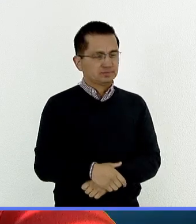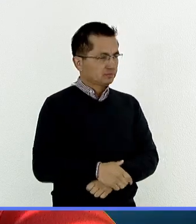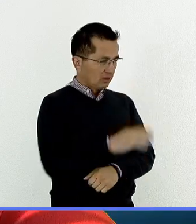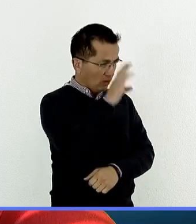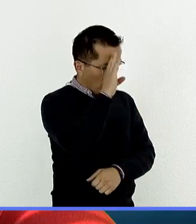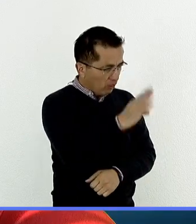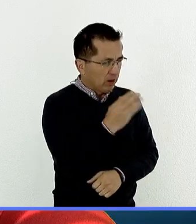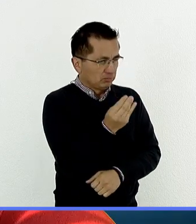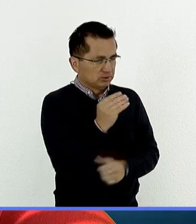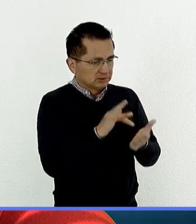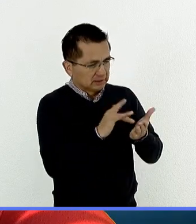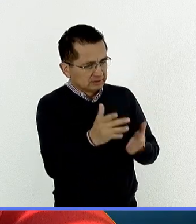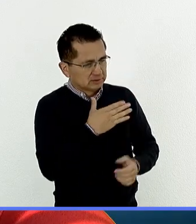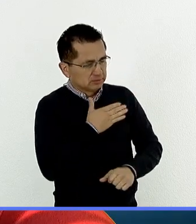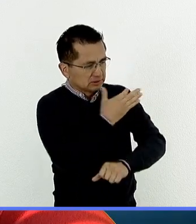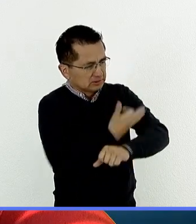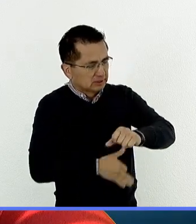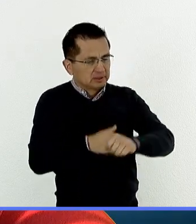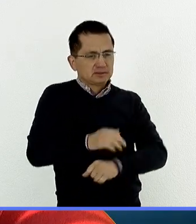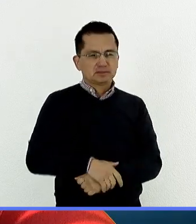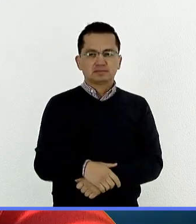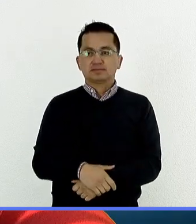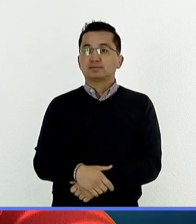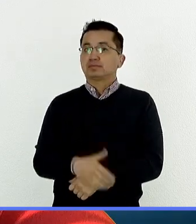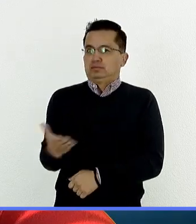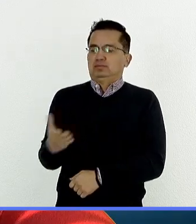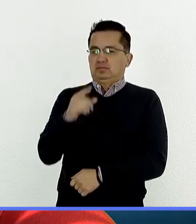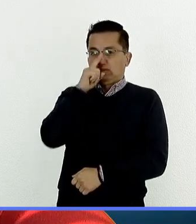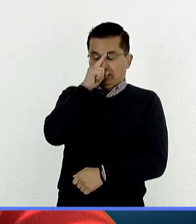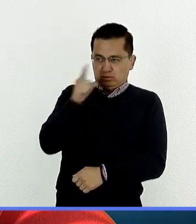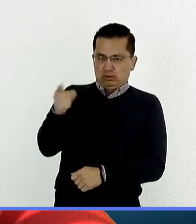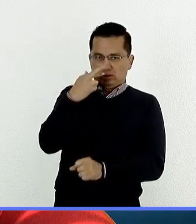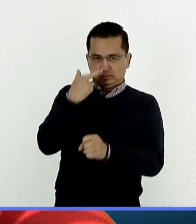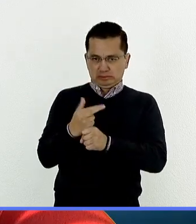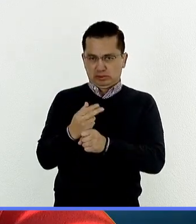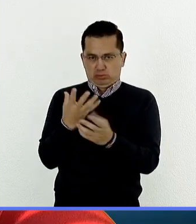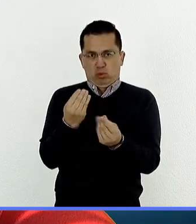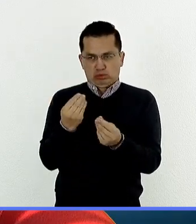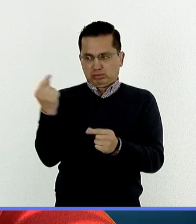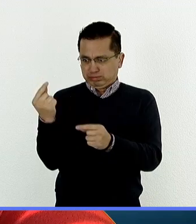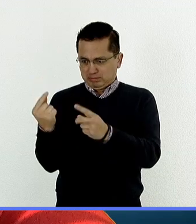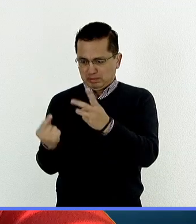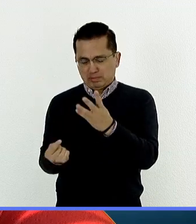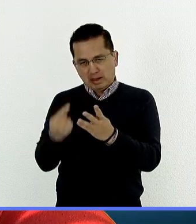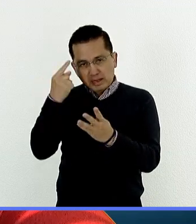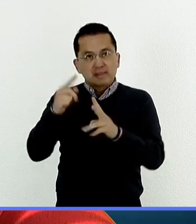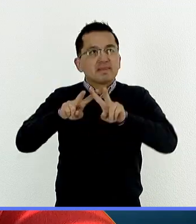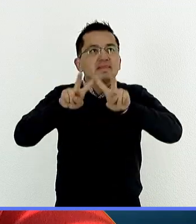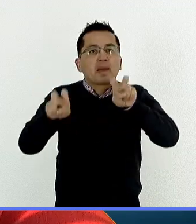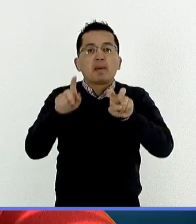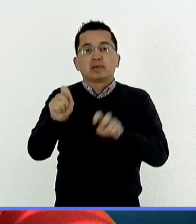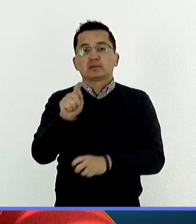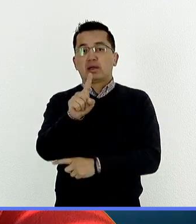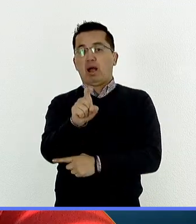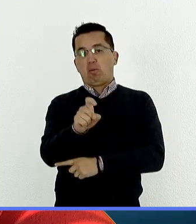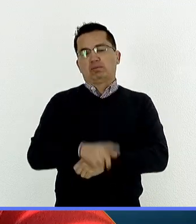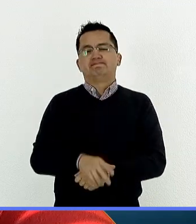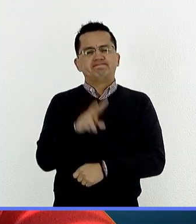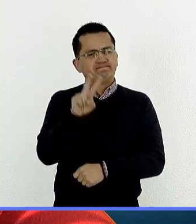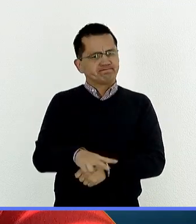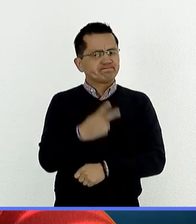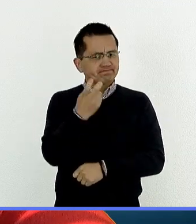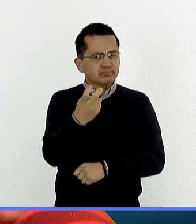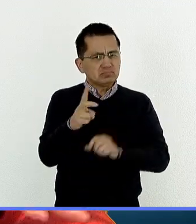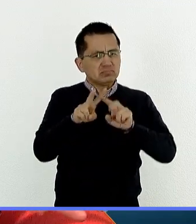doctor Pues muchas funciones está usted directamente involucrado con temas del agua un tema urgente un tema necesario